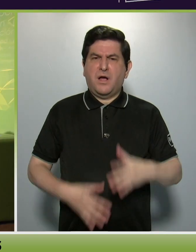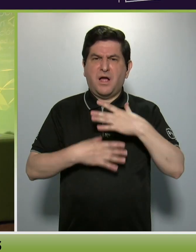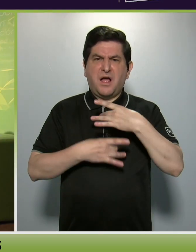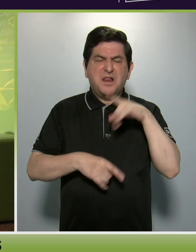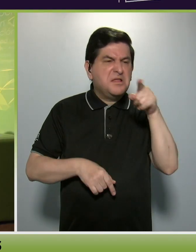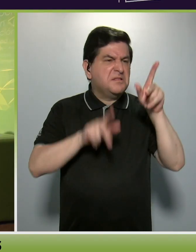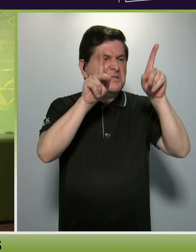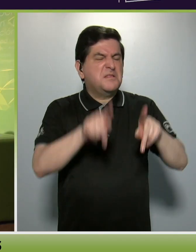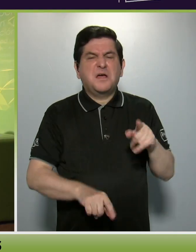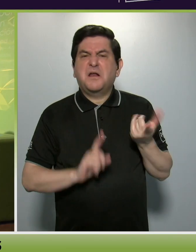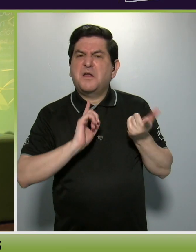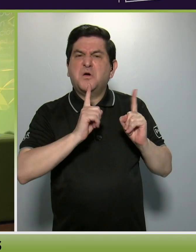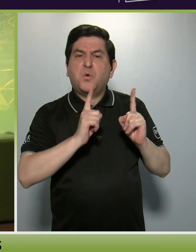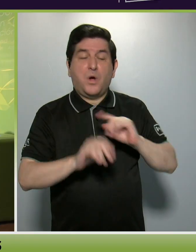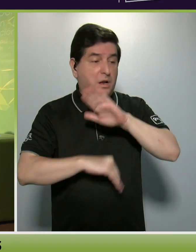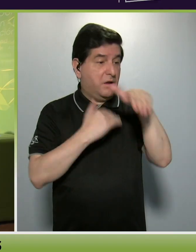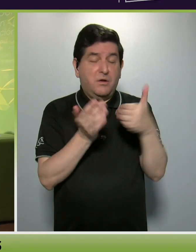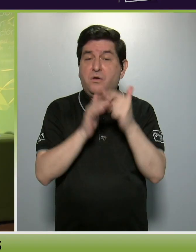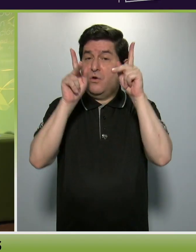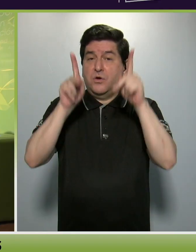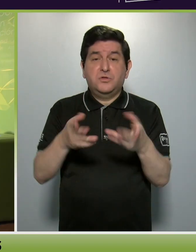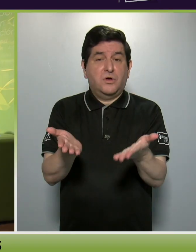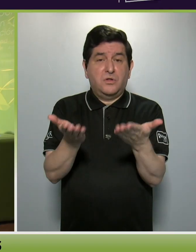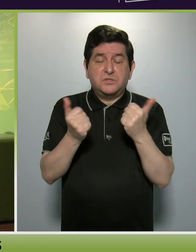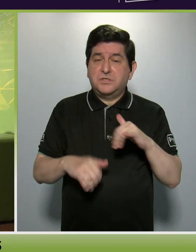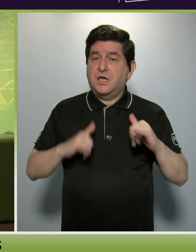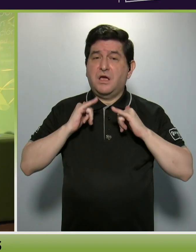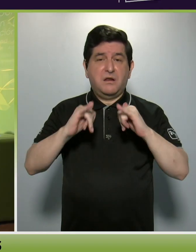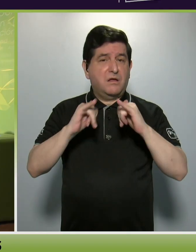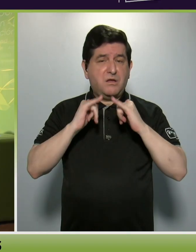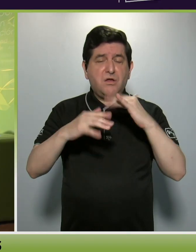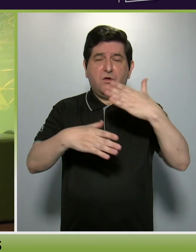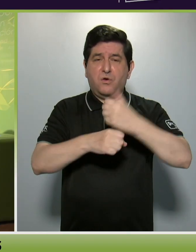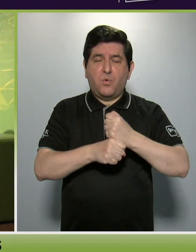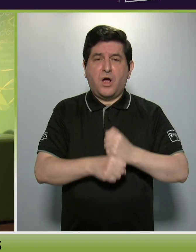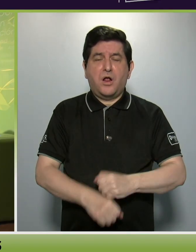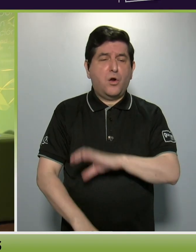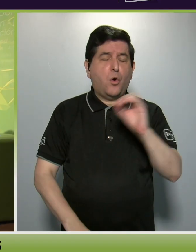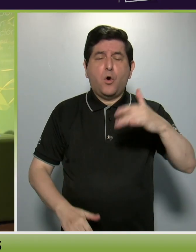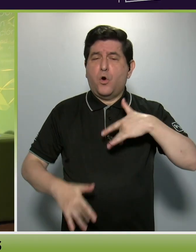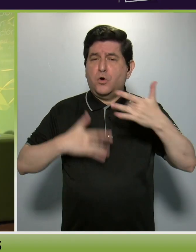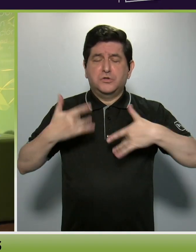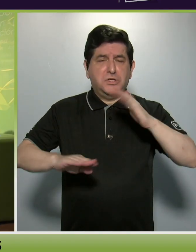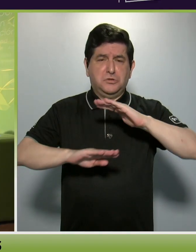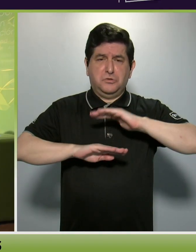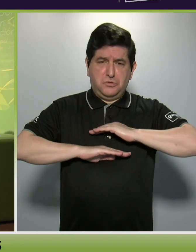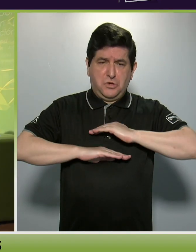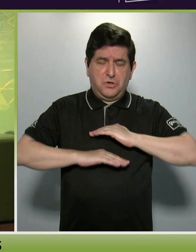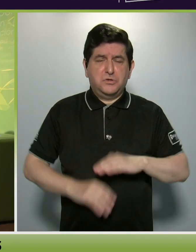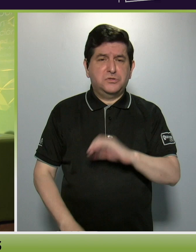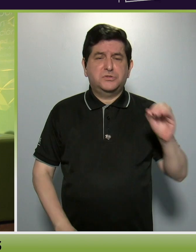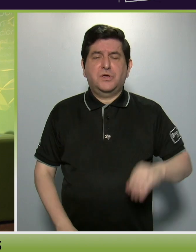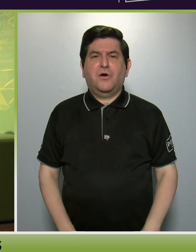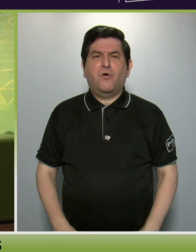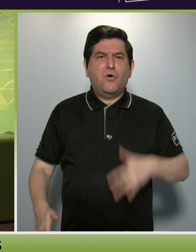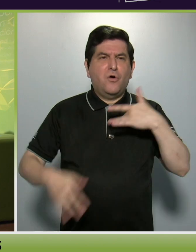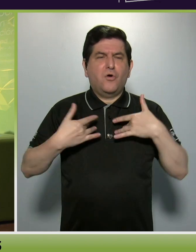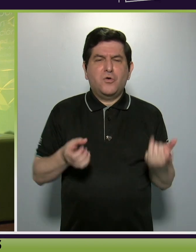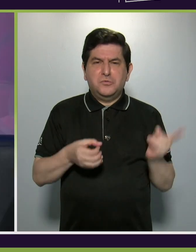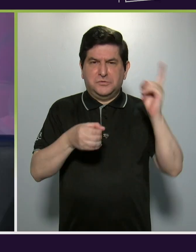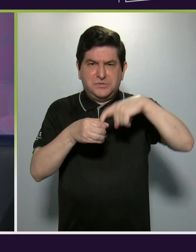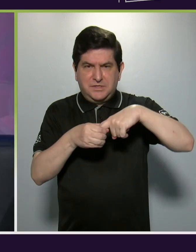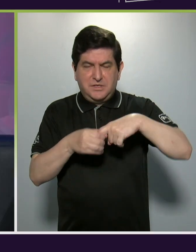esas personas. No todas las personas van a querer hacer lo mismo, ni se van a sentir satisfechas, ni plenas, ni con sentido de pertenencia con lo